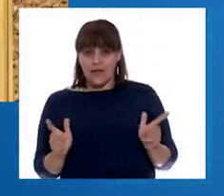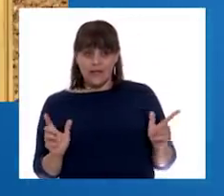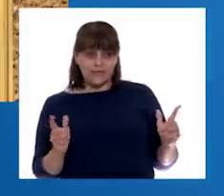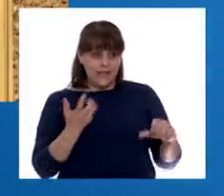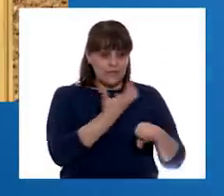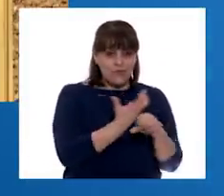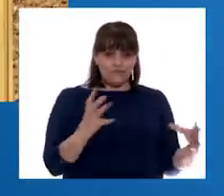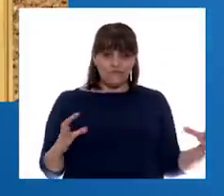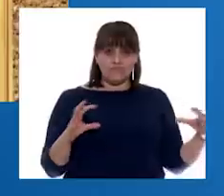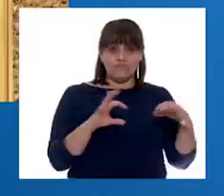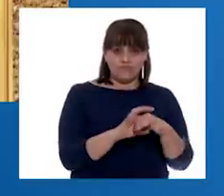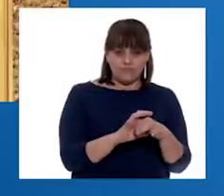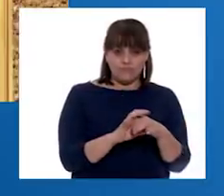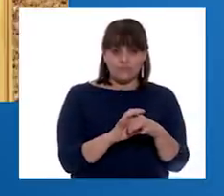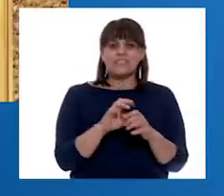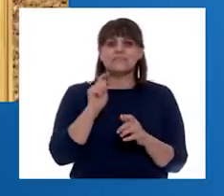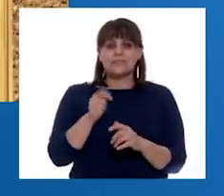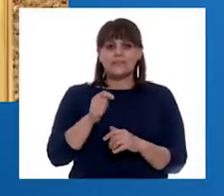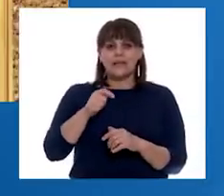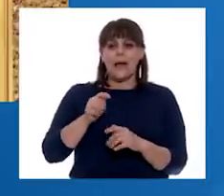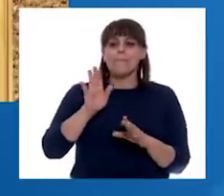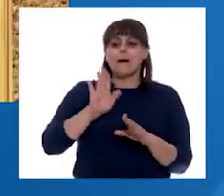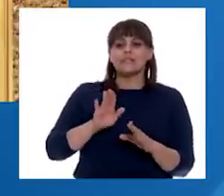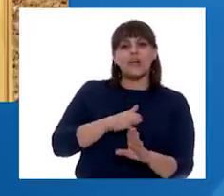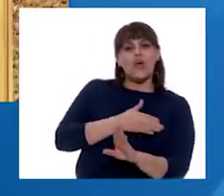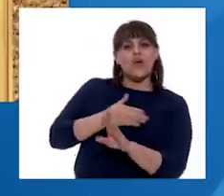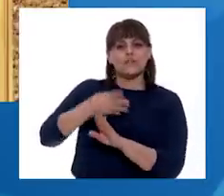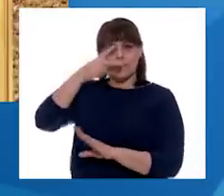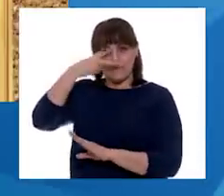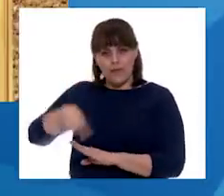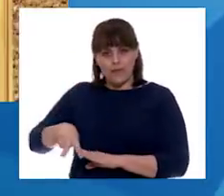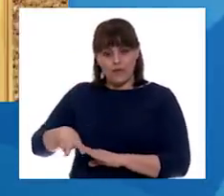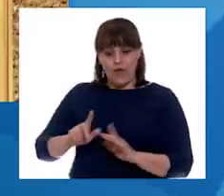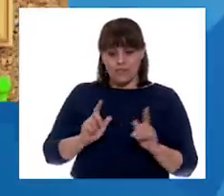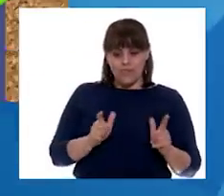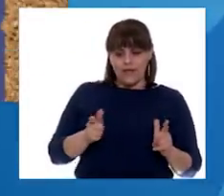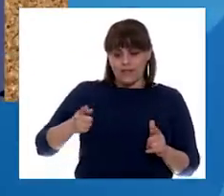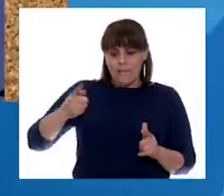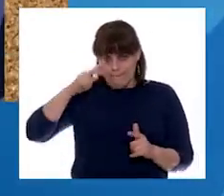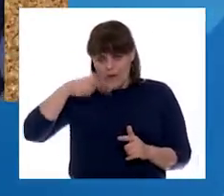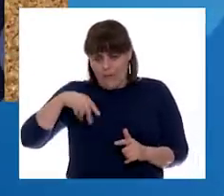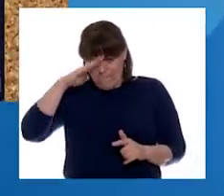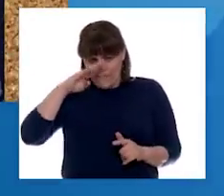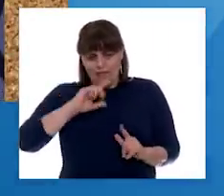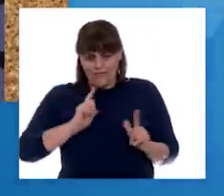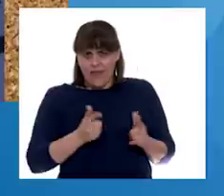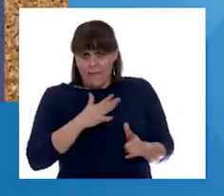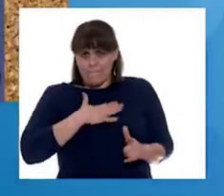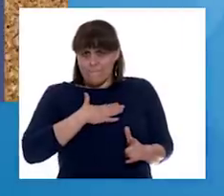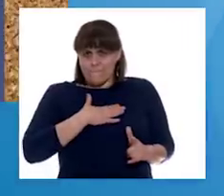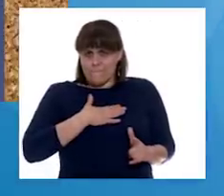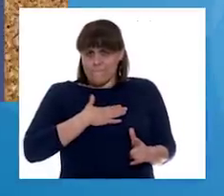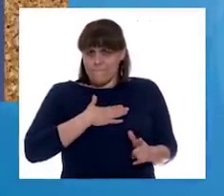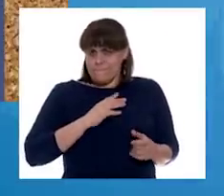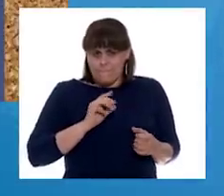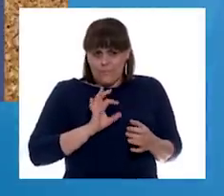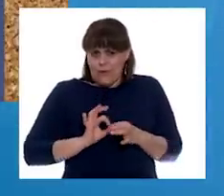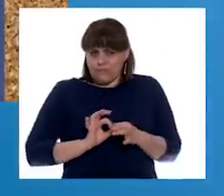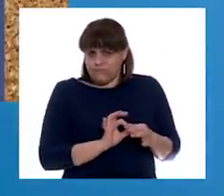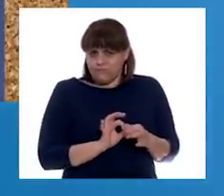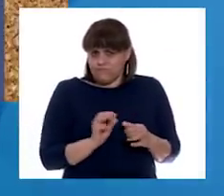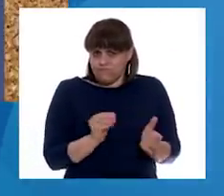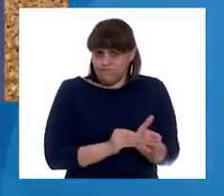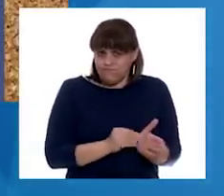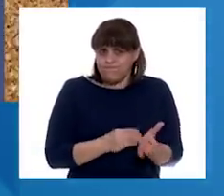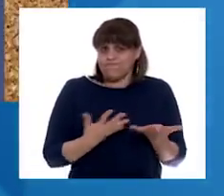Para México representaba una declaración de guerra. Aún consideraban a Texas parte del territorio. El conflicto hervía con la presión del presidente